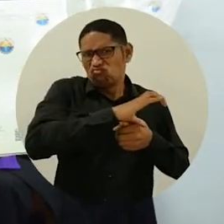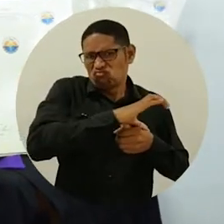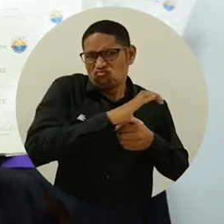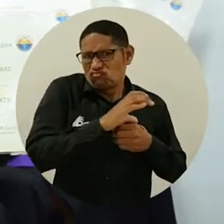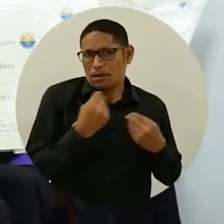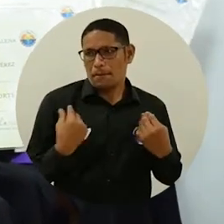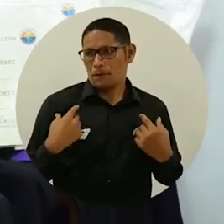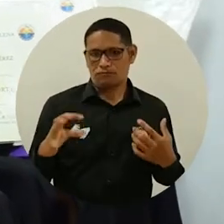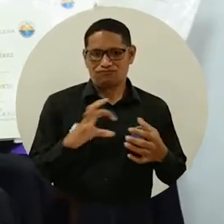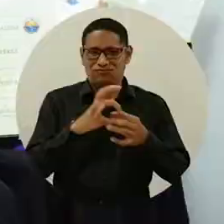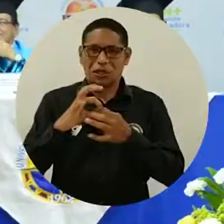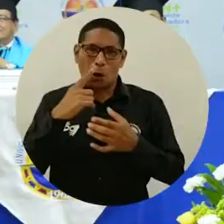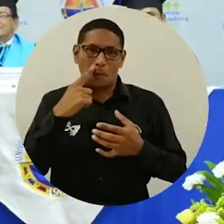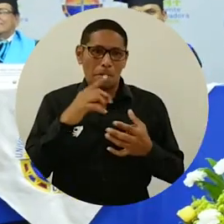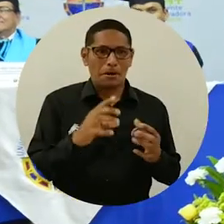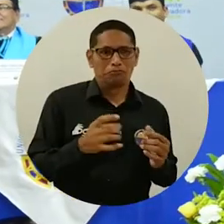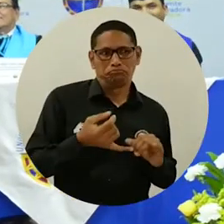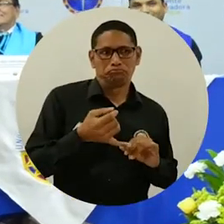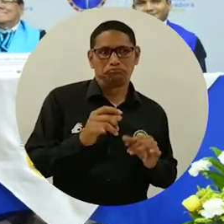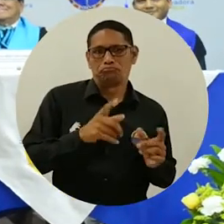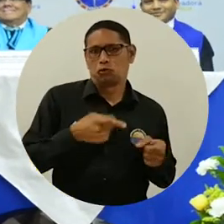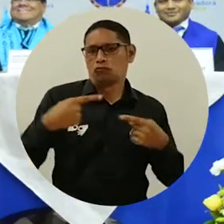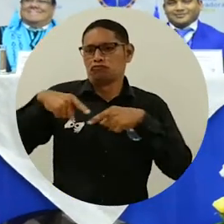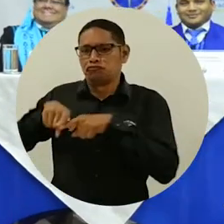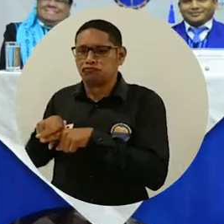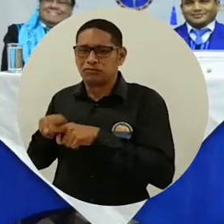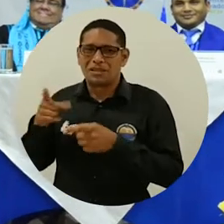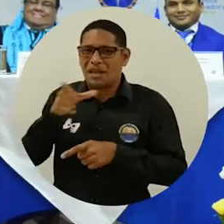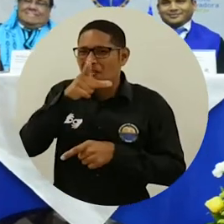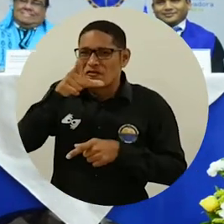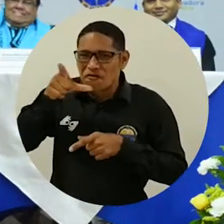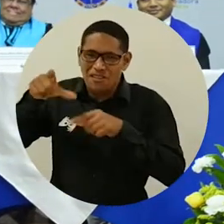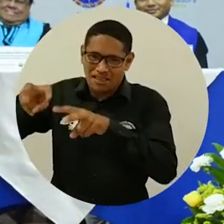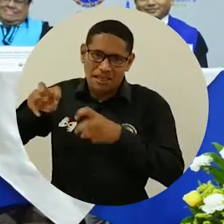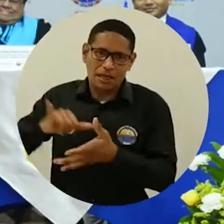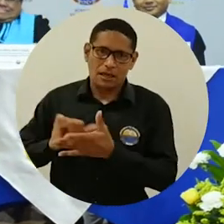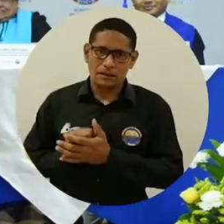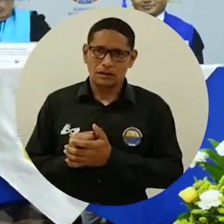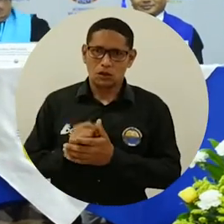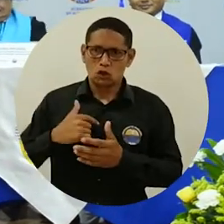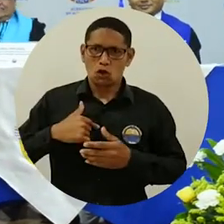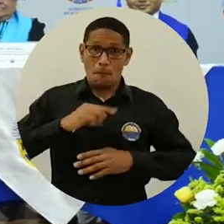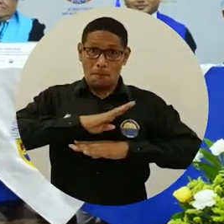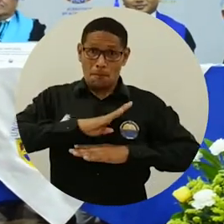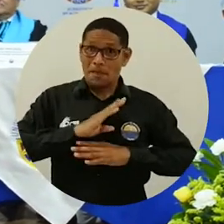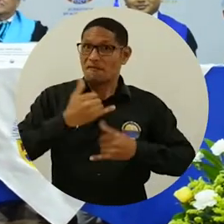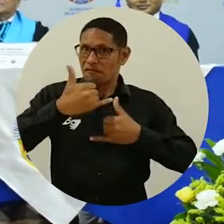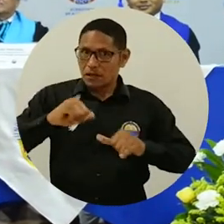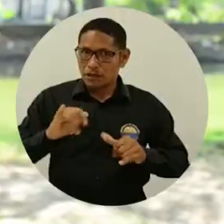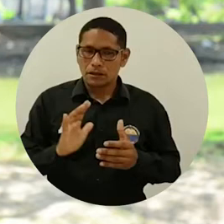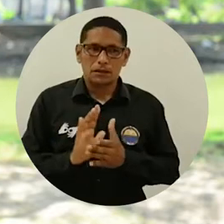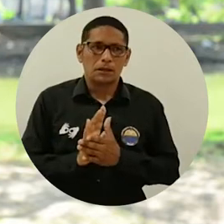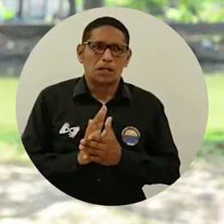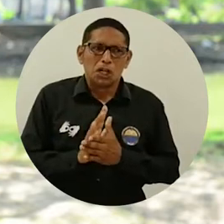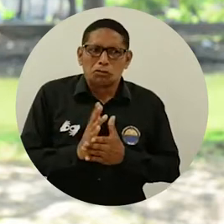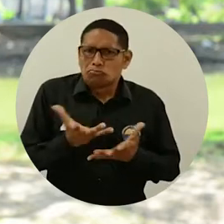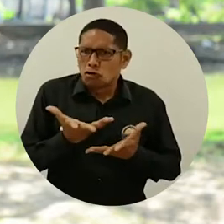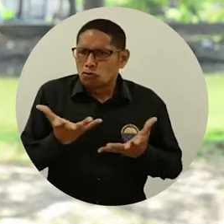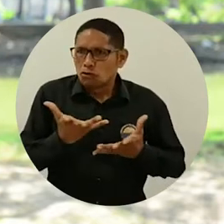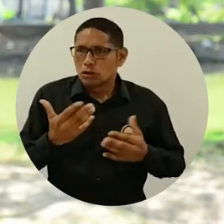poco citadina, pero se metió con mi papá en el campo 100%. Yo terminé por lo menos el bachillerato, aunque lo